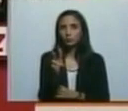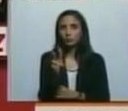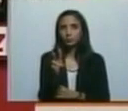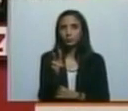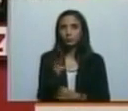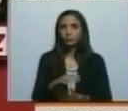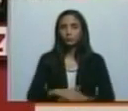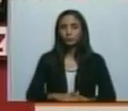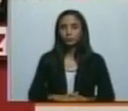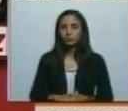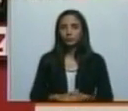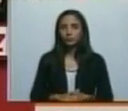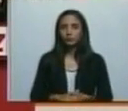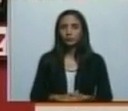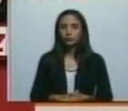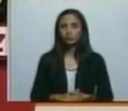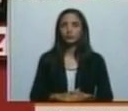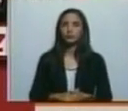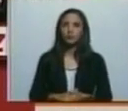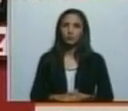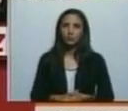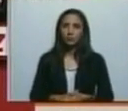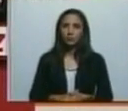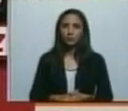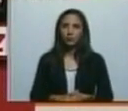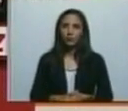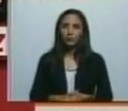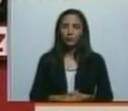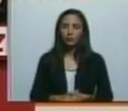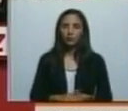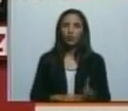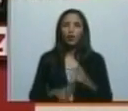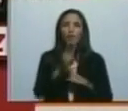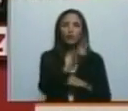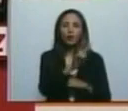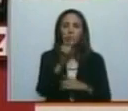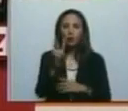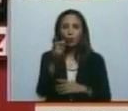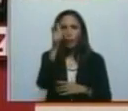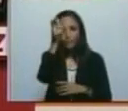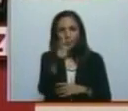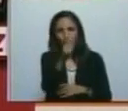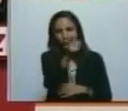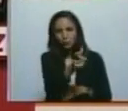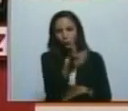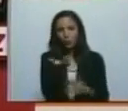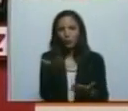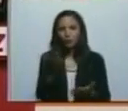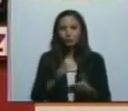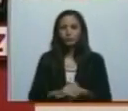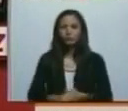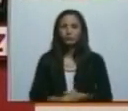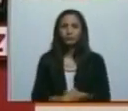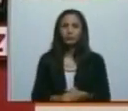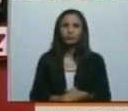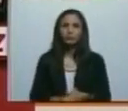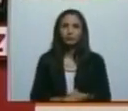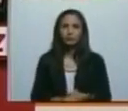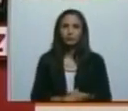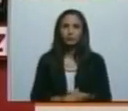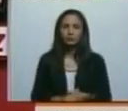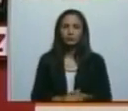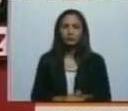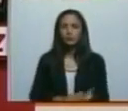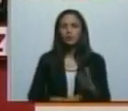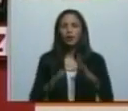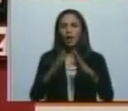compañeros de la FAE, se llama, la Fuerza de Acciones Especiales de la Policía